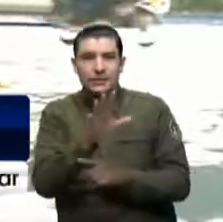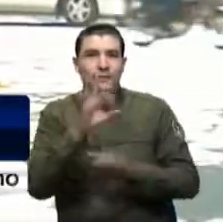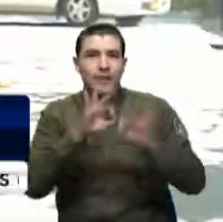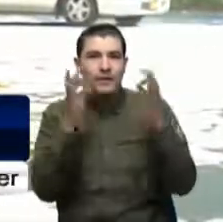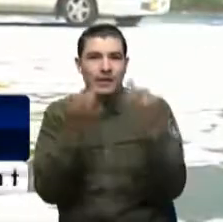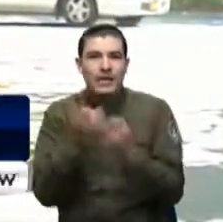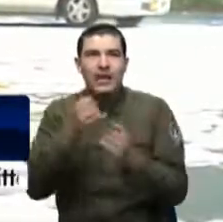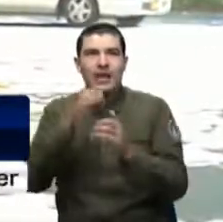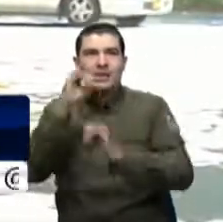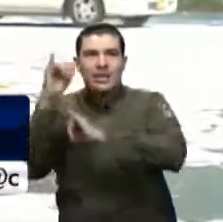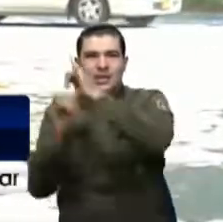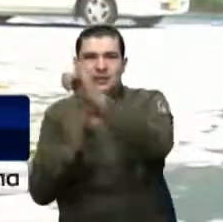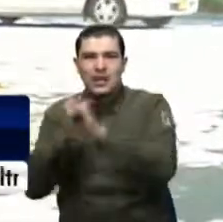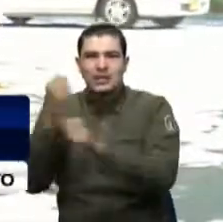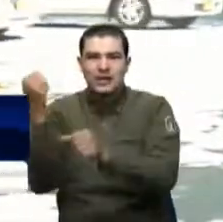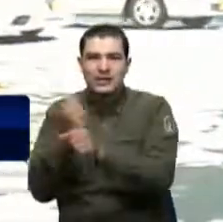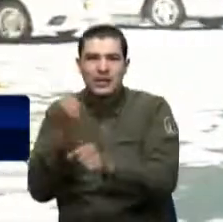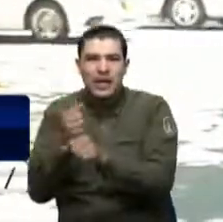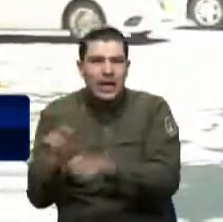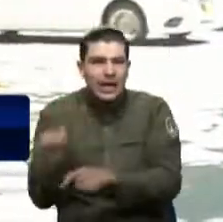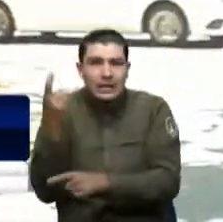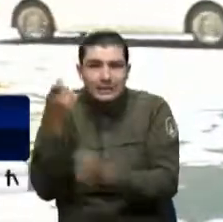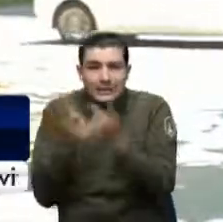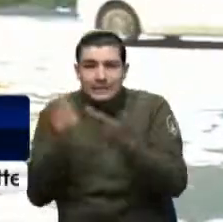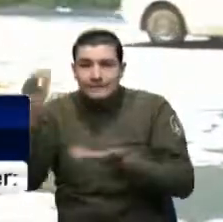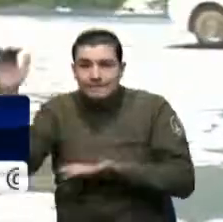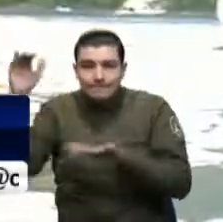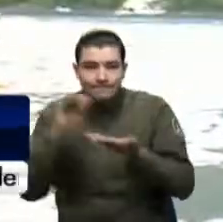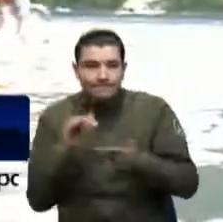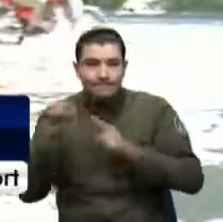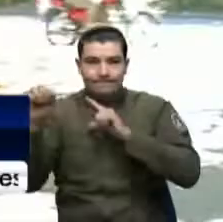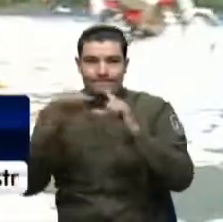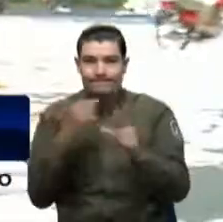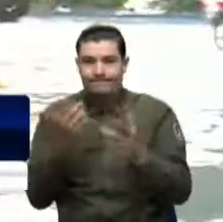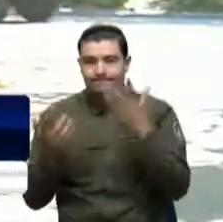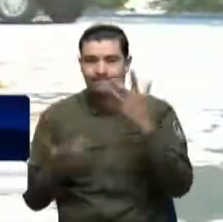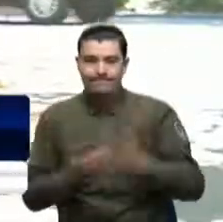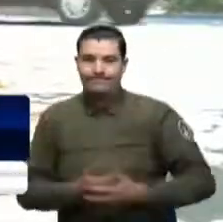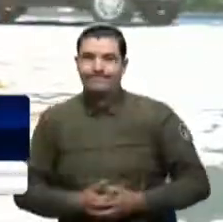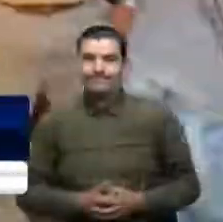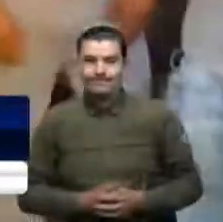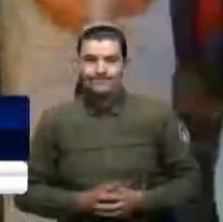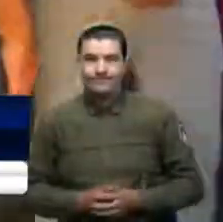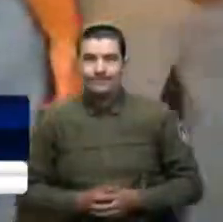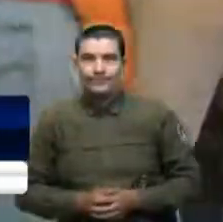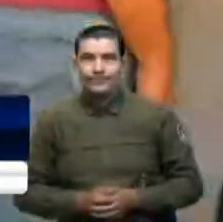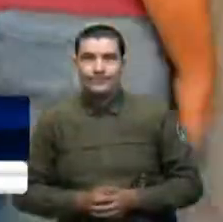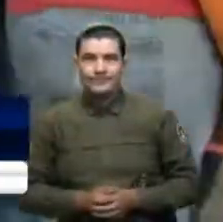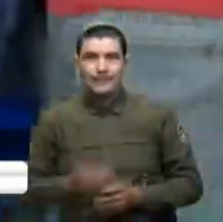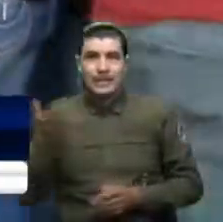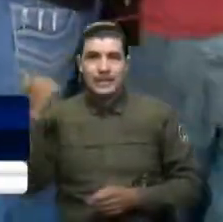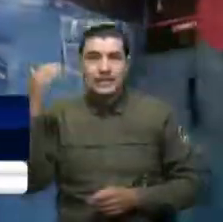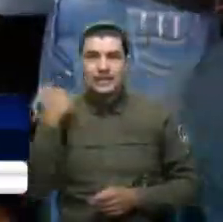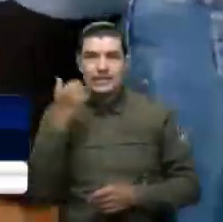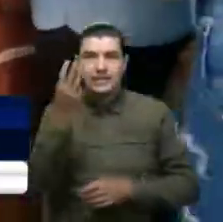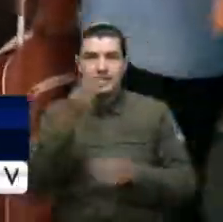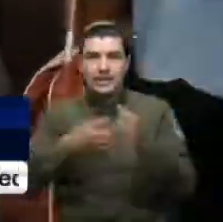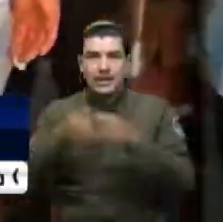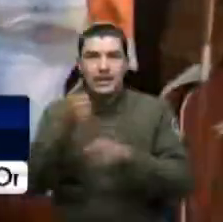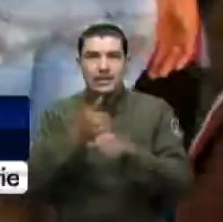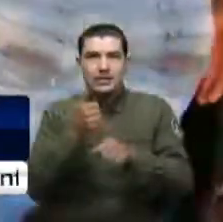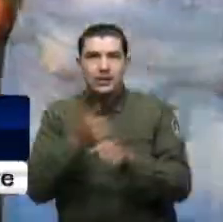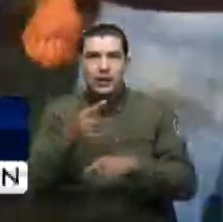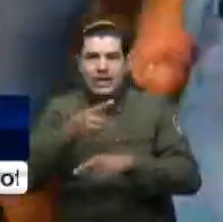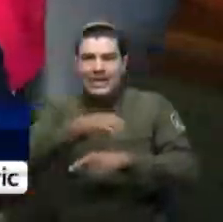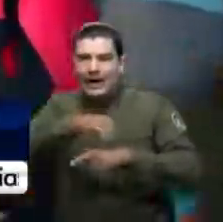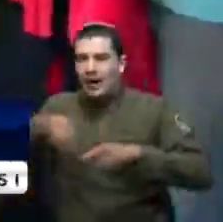exterior trabajando y ganando algo de suelo ante la imposibilidad de hacerlo en el vecino país. Desde hace 3 años son